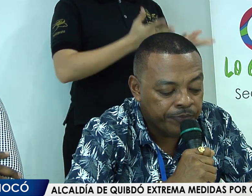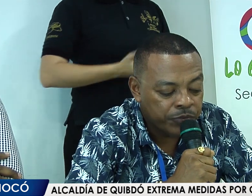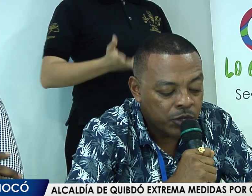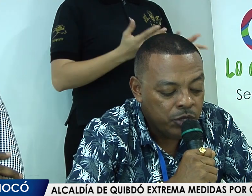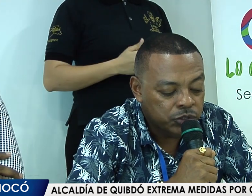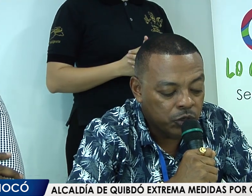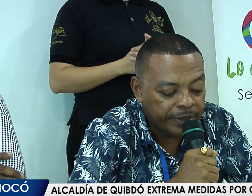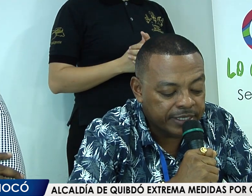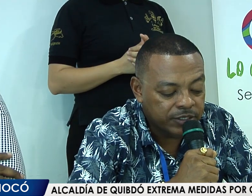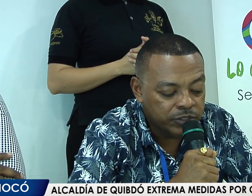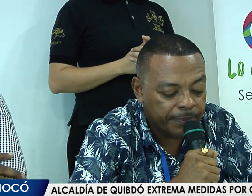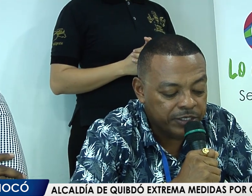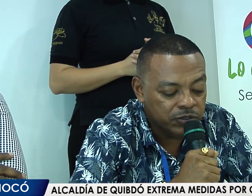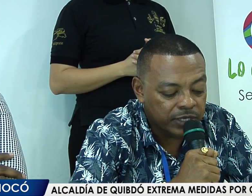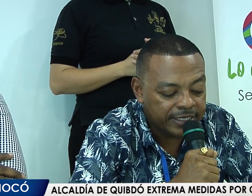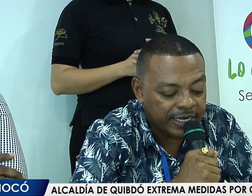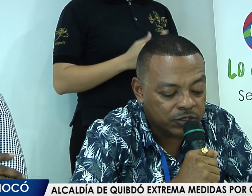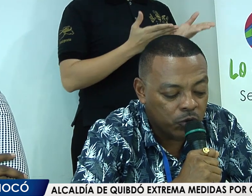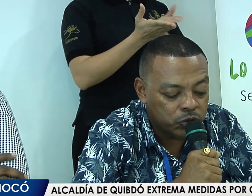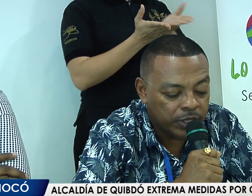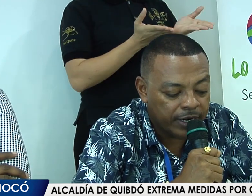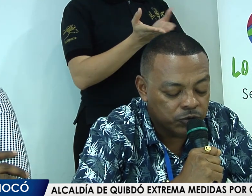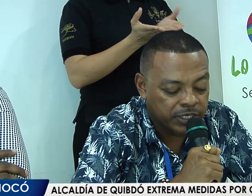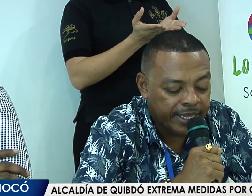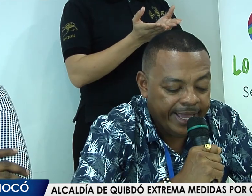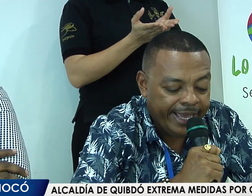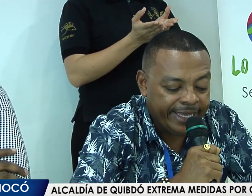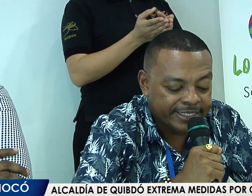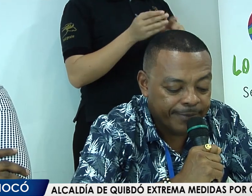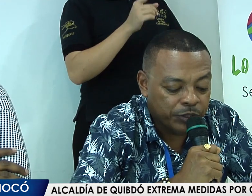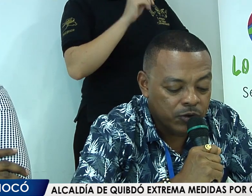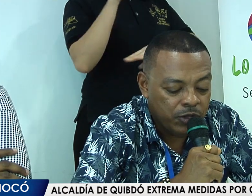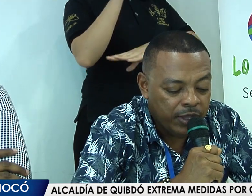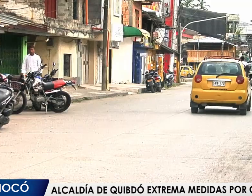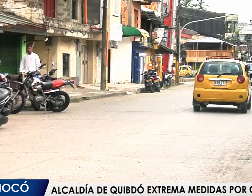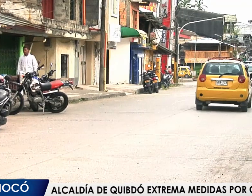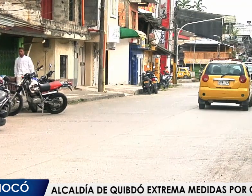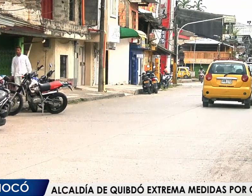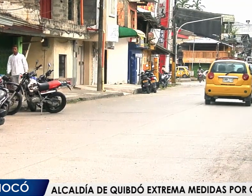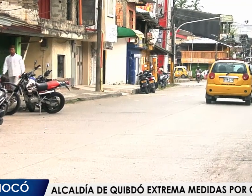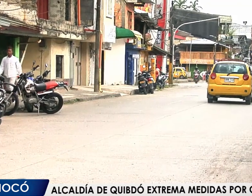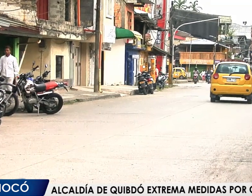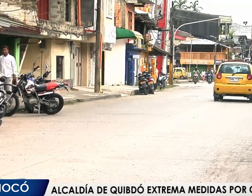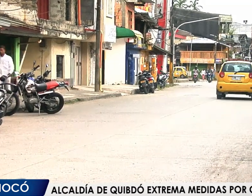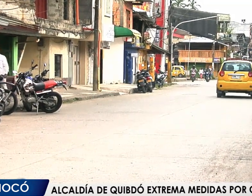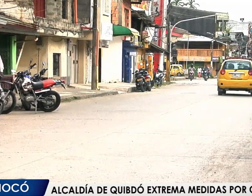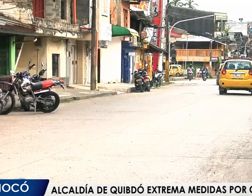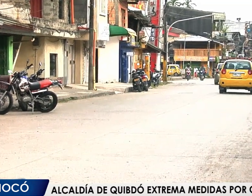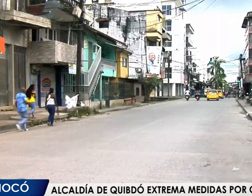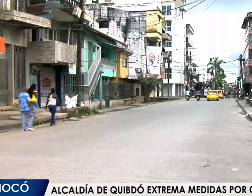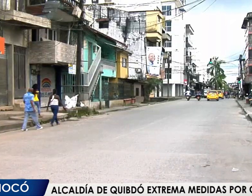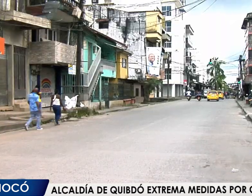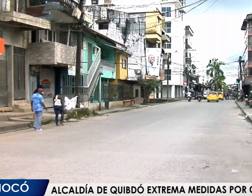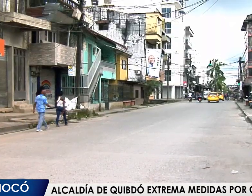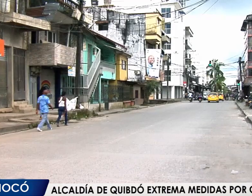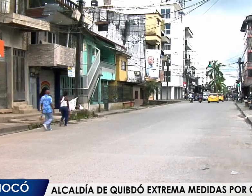Quibdó solo prestarán sus servicios hasta las 8 de la noche, excepto las farmacias y o droguerías